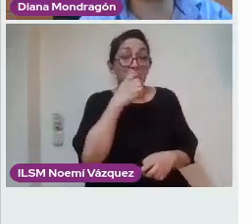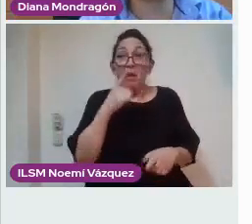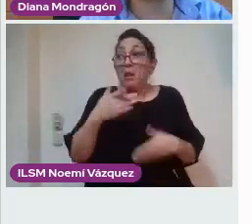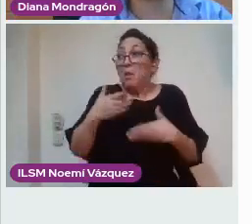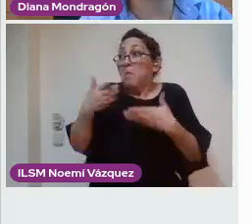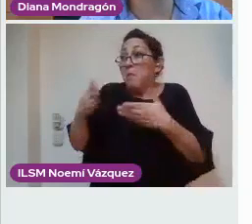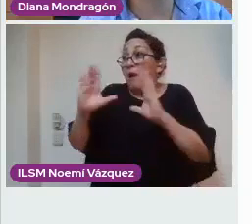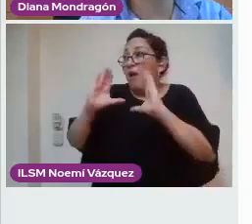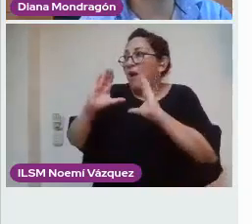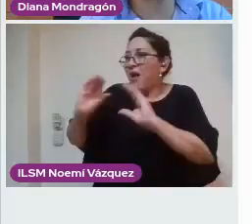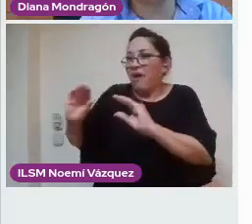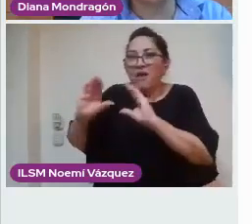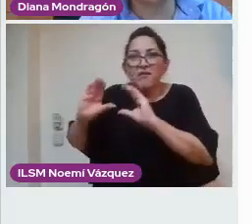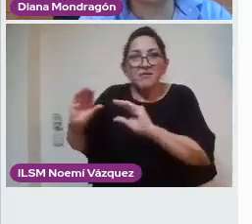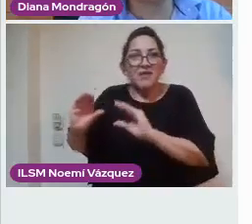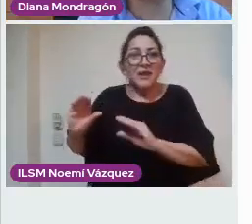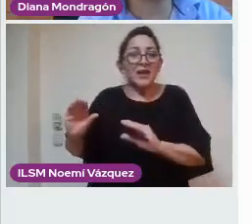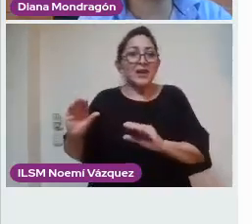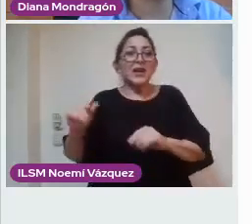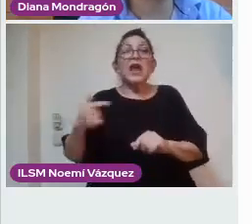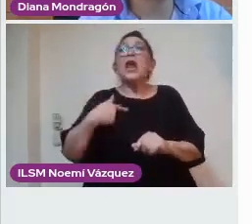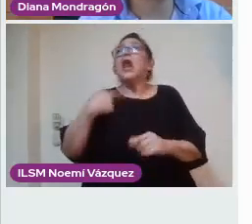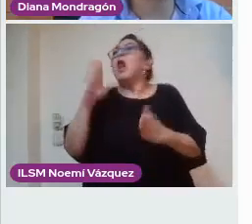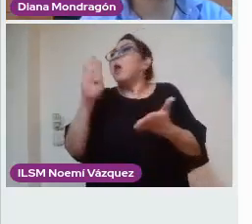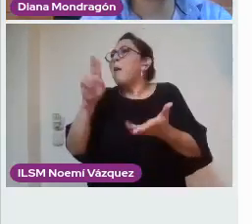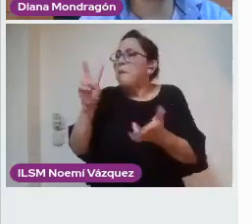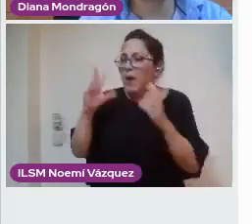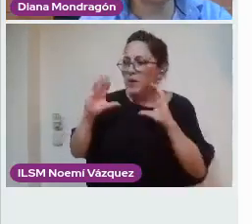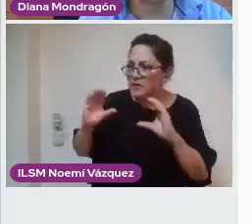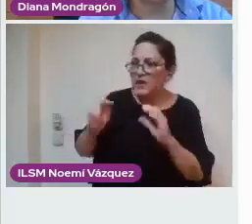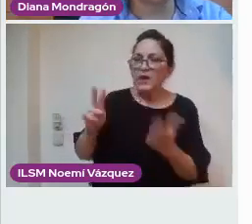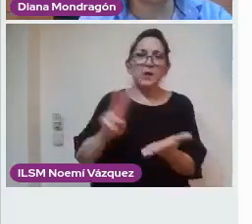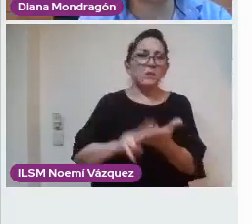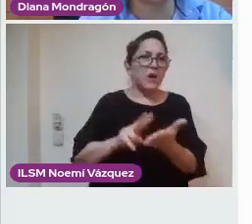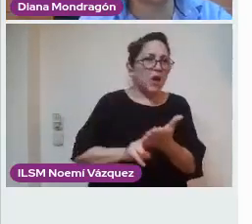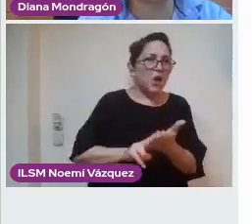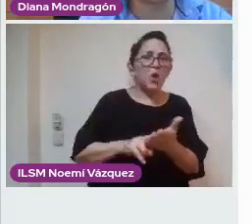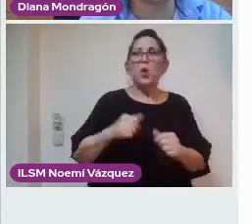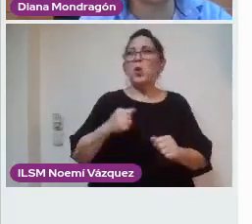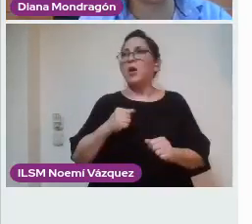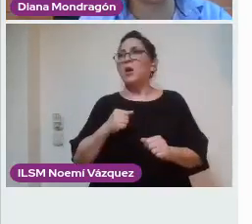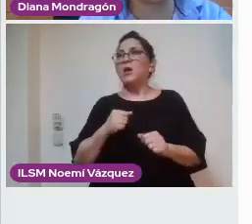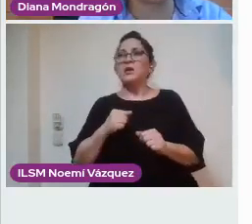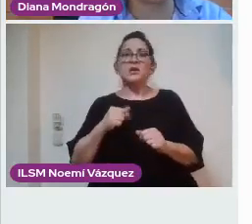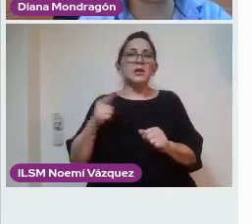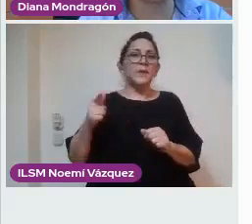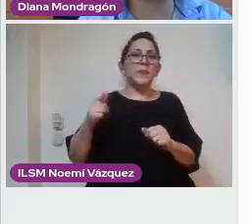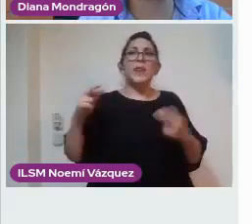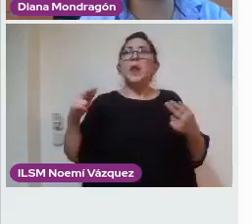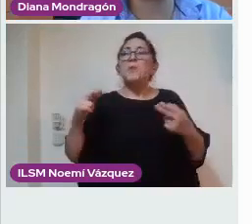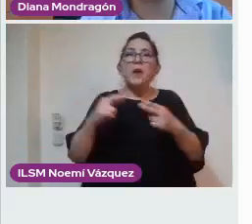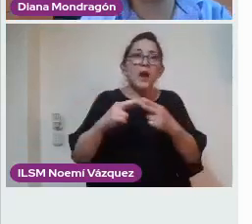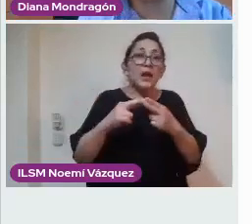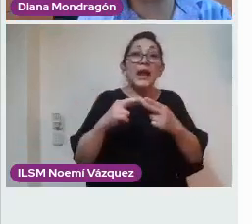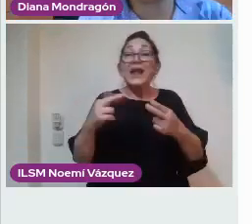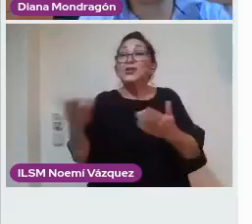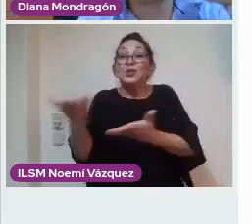conocimiento y para inculcar valores, para favorecer la relación entre los alumnos,